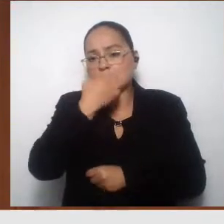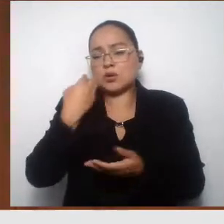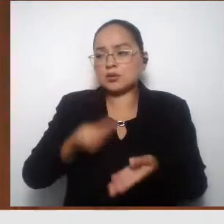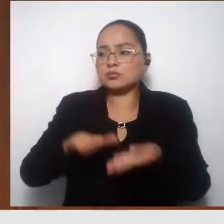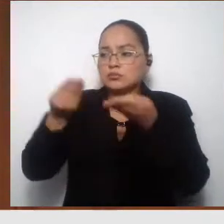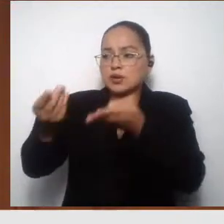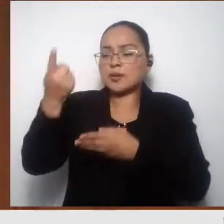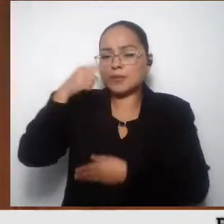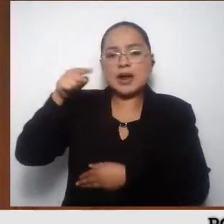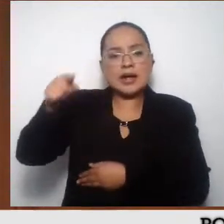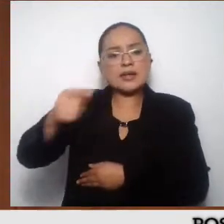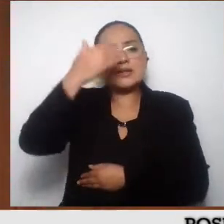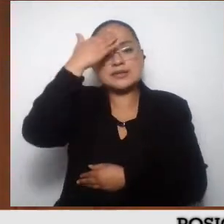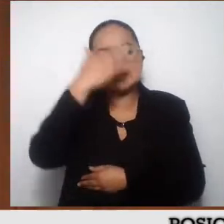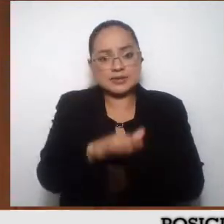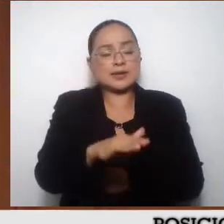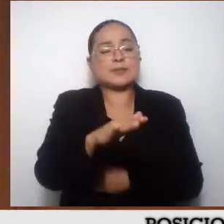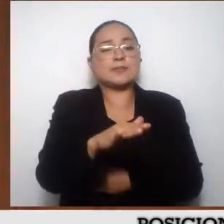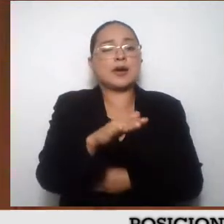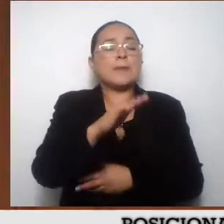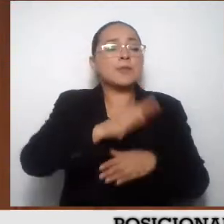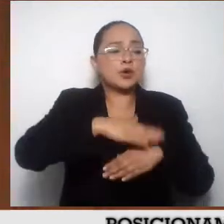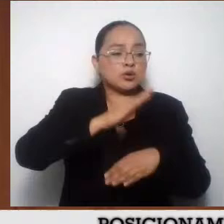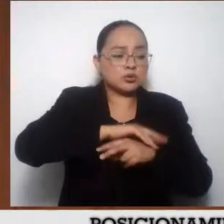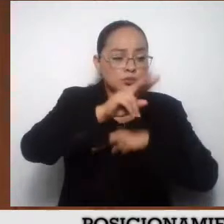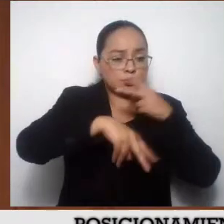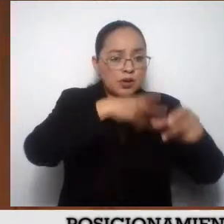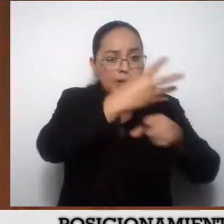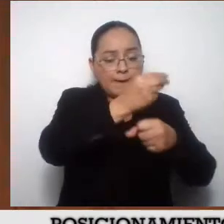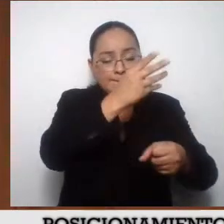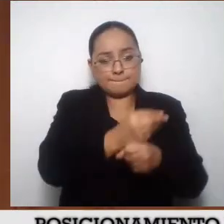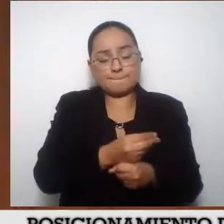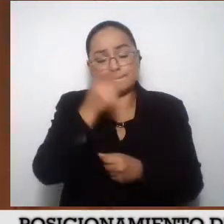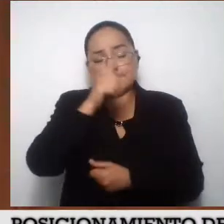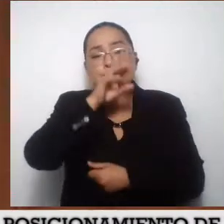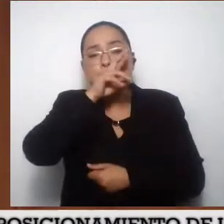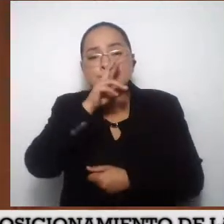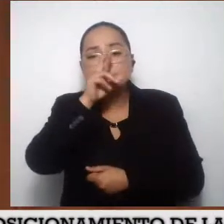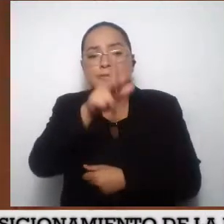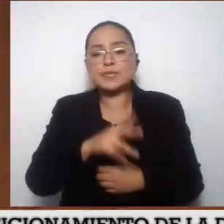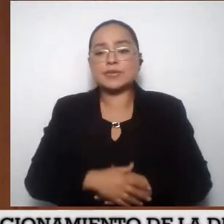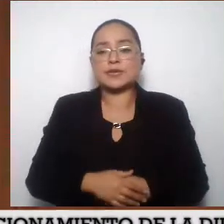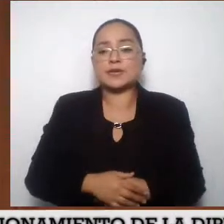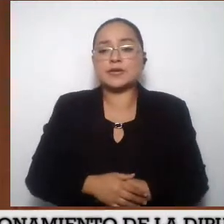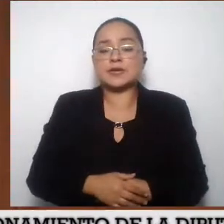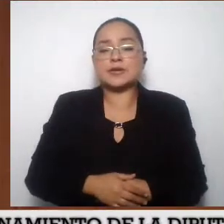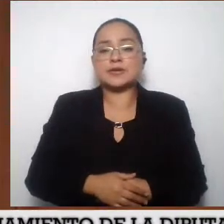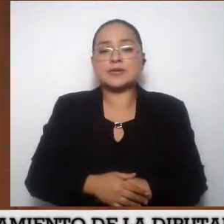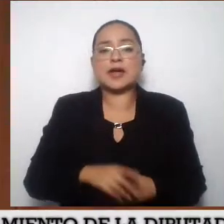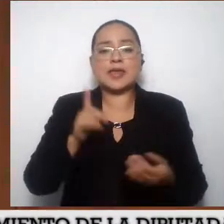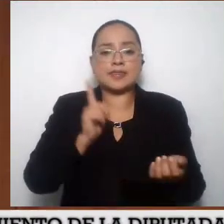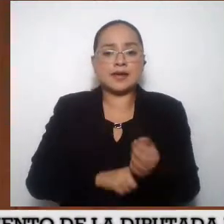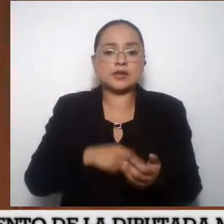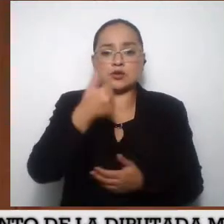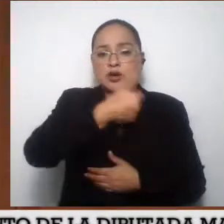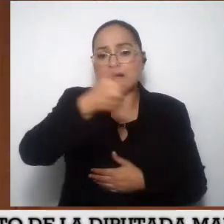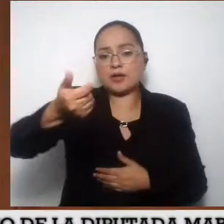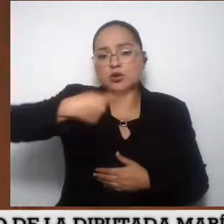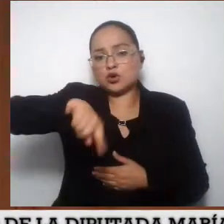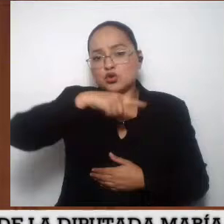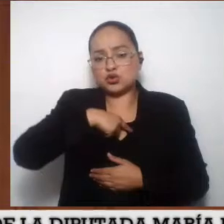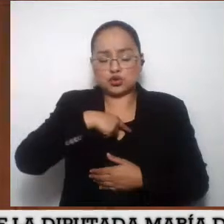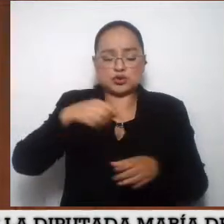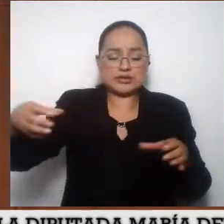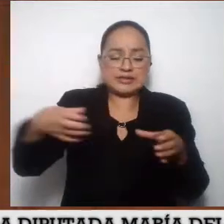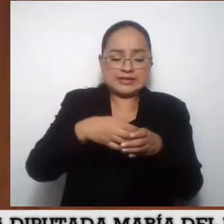encuentren en mejores condiciones. Y desde luego se encuentran en los distritos que representamos con la